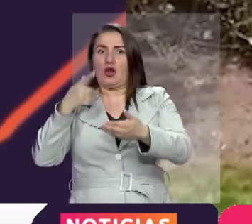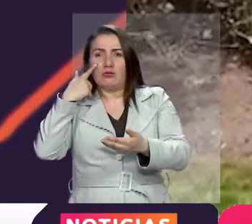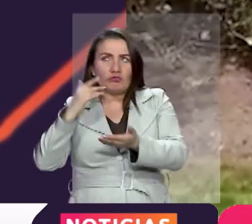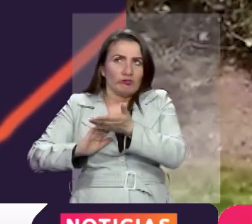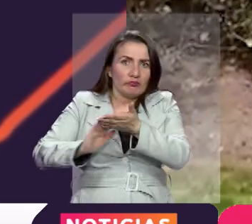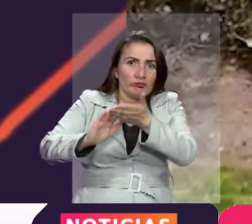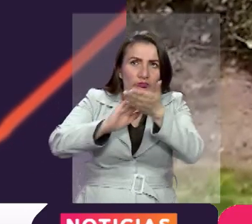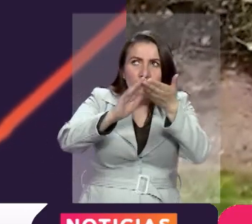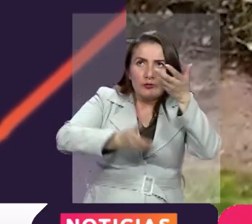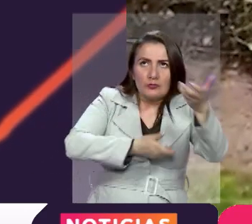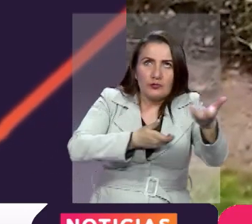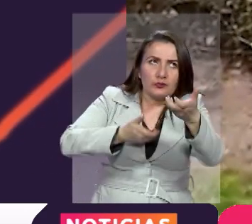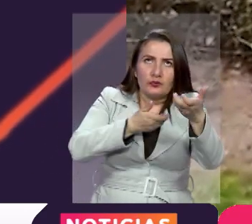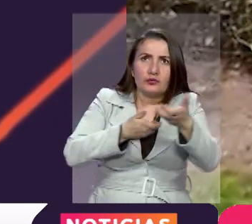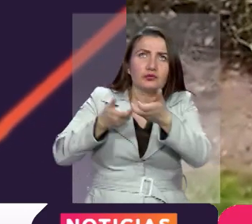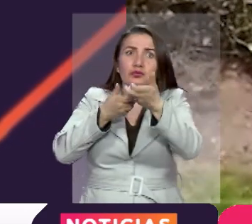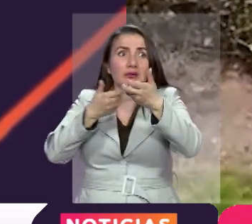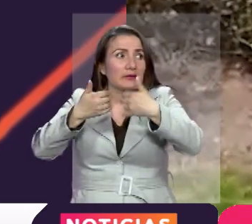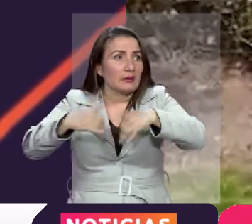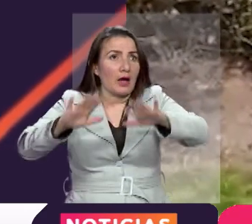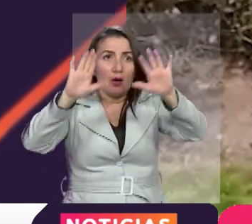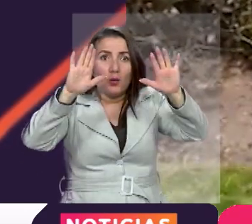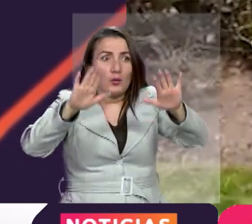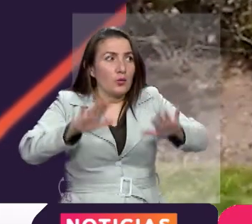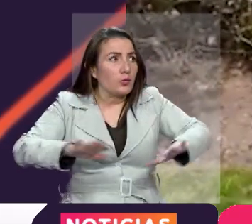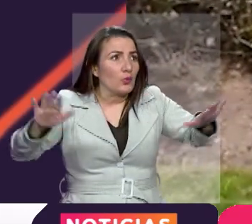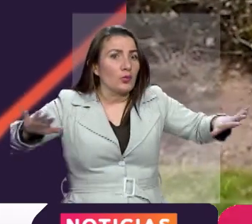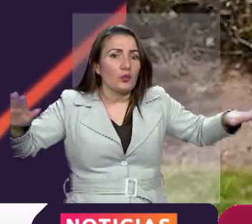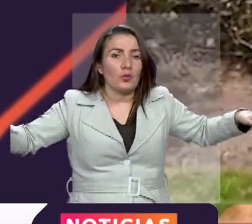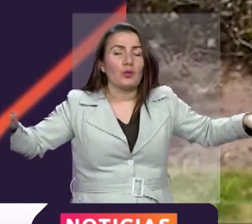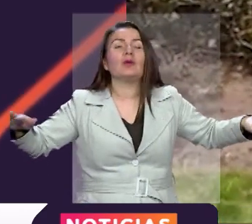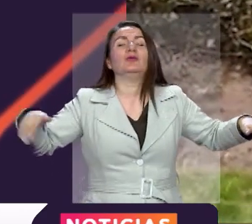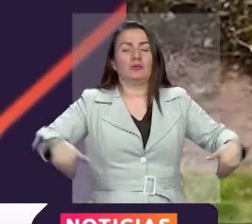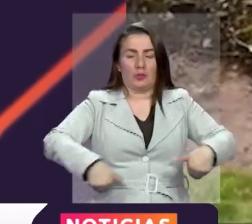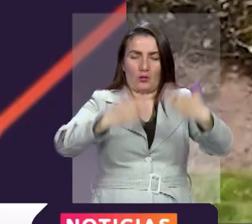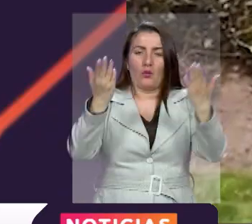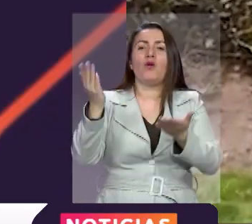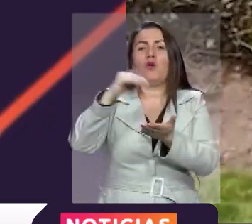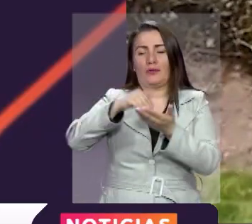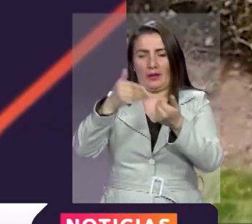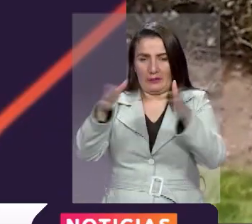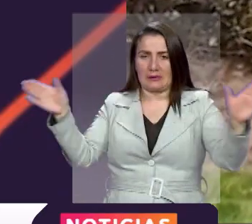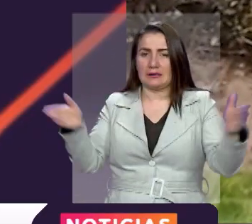cerrada. Una vez terminemos estas acciones de liquidación del incendio, nuevamente se estará reactivando.